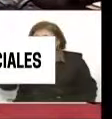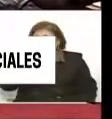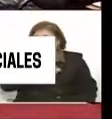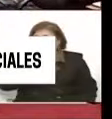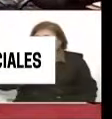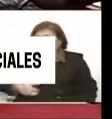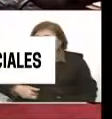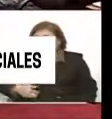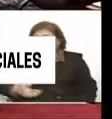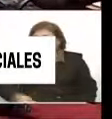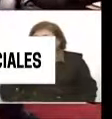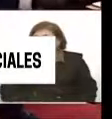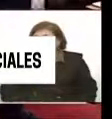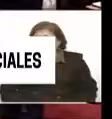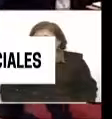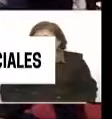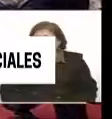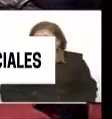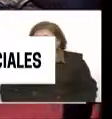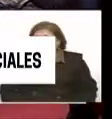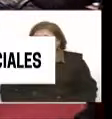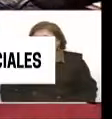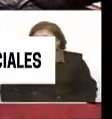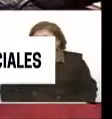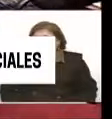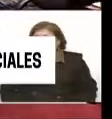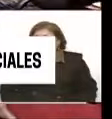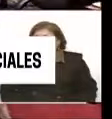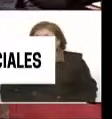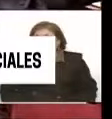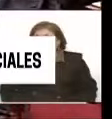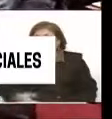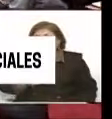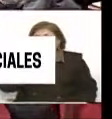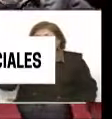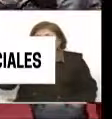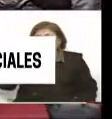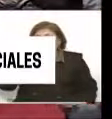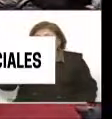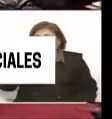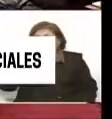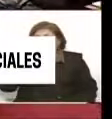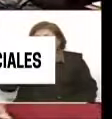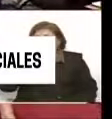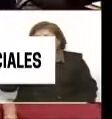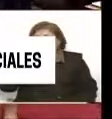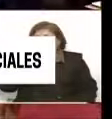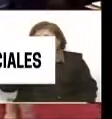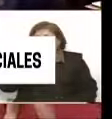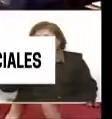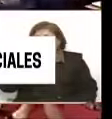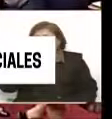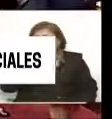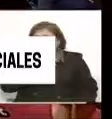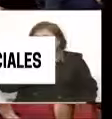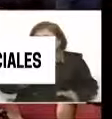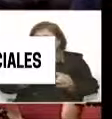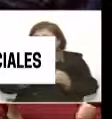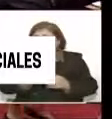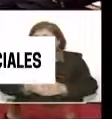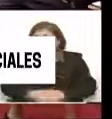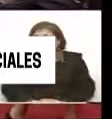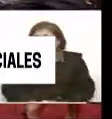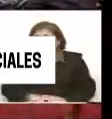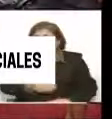urgentes con otros actores que generen una red, para empezar, de atención a estas cuestiones que están surgiendo. Pero se requiere